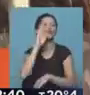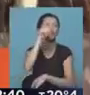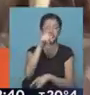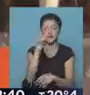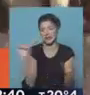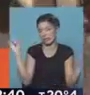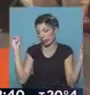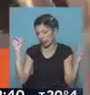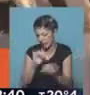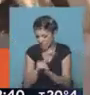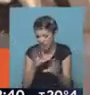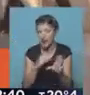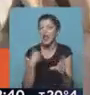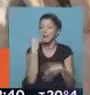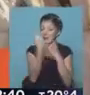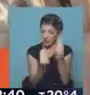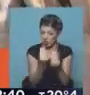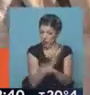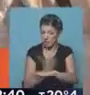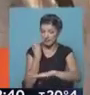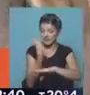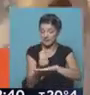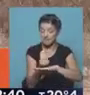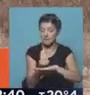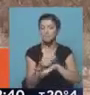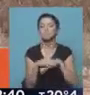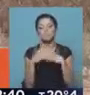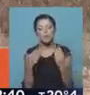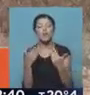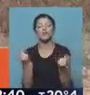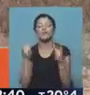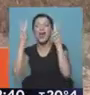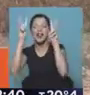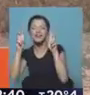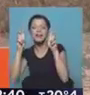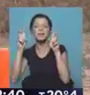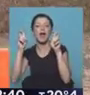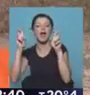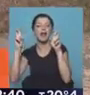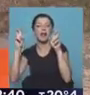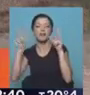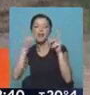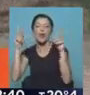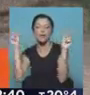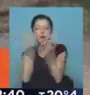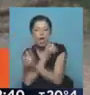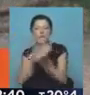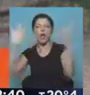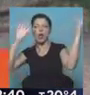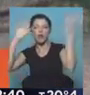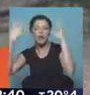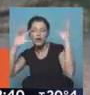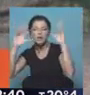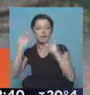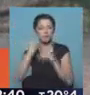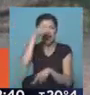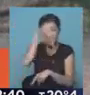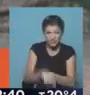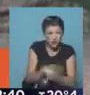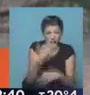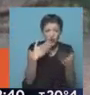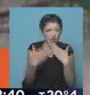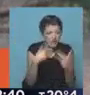programa, es que el tema cambio climático estuvo totalmente ausente de los debates presidenciales, de